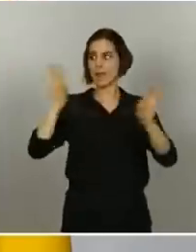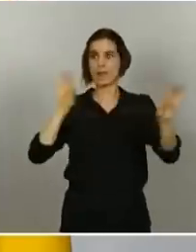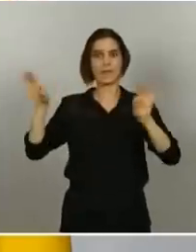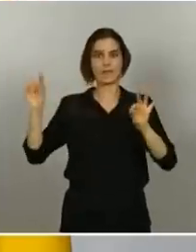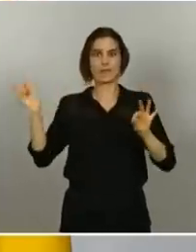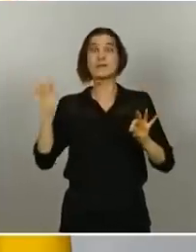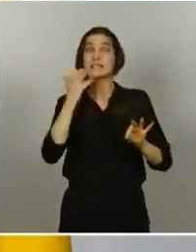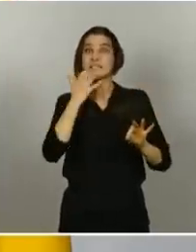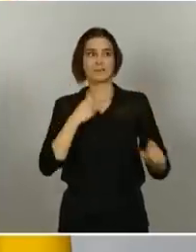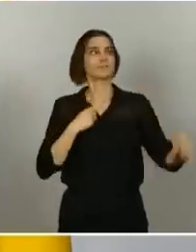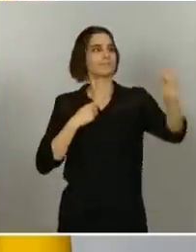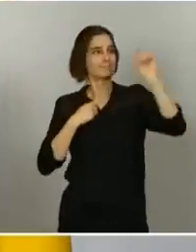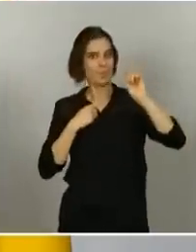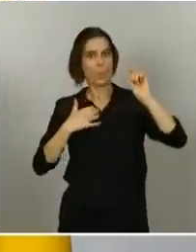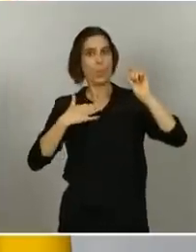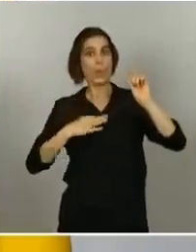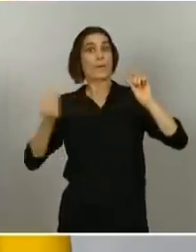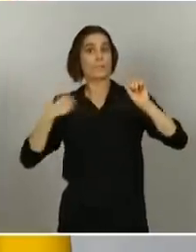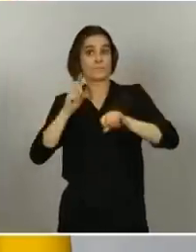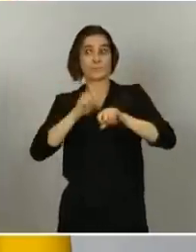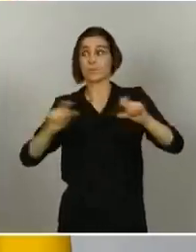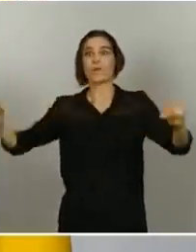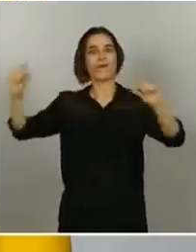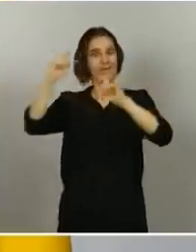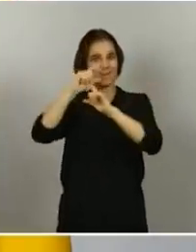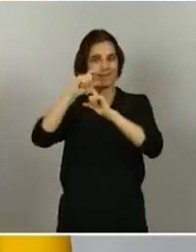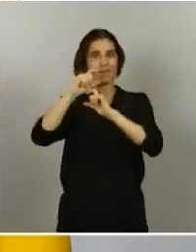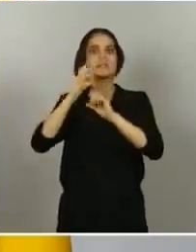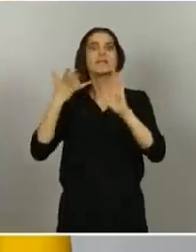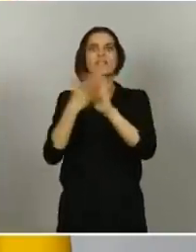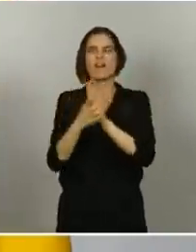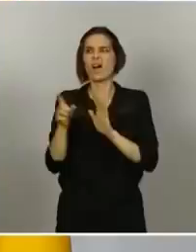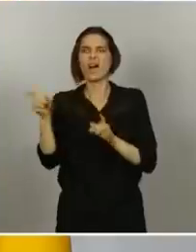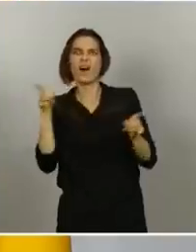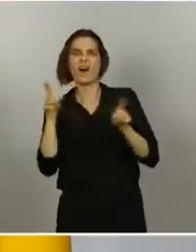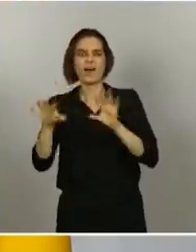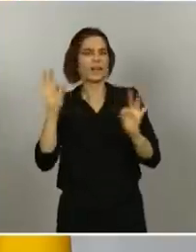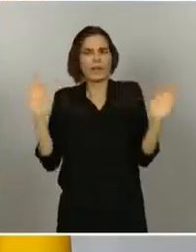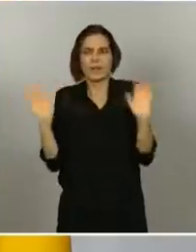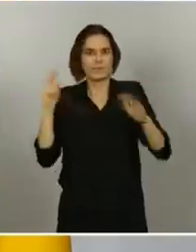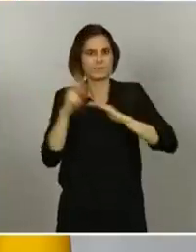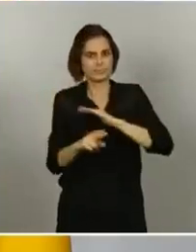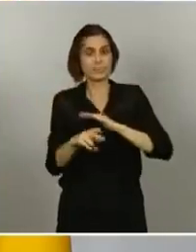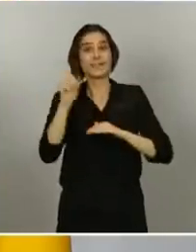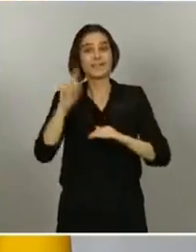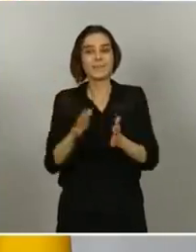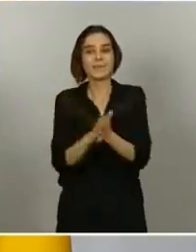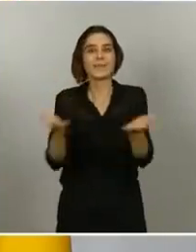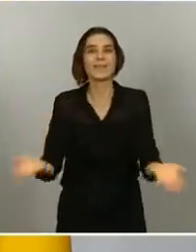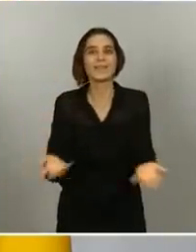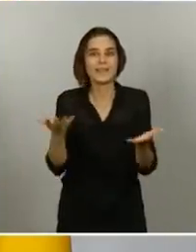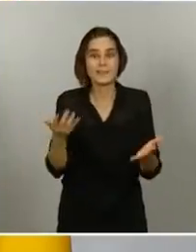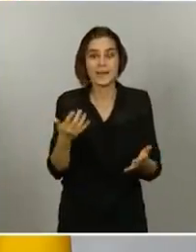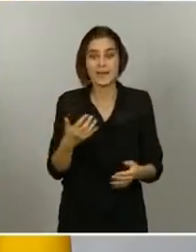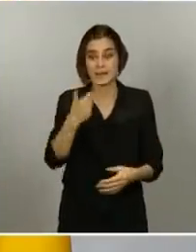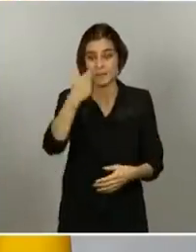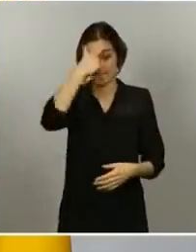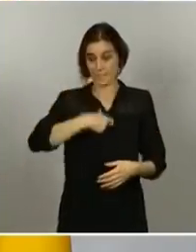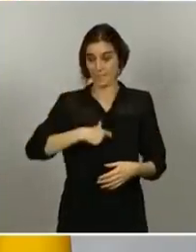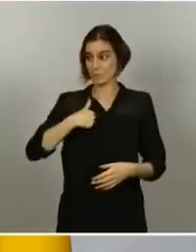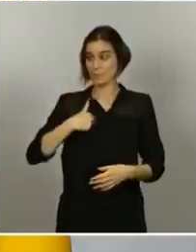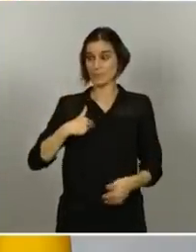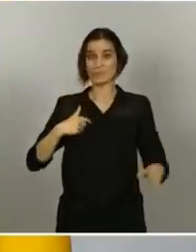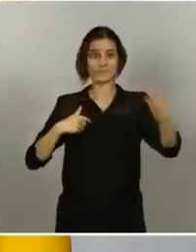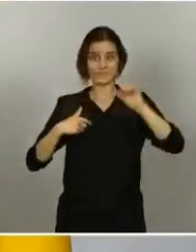se evita o dilema e por tanto se incentiva isto é moi importante a que as persoas que reciban esta prestación consigan